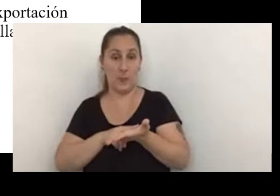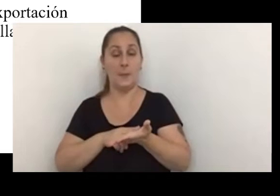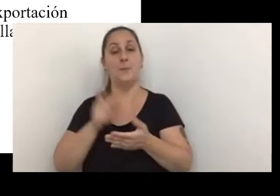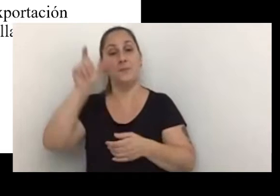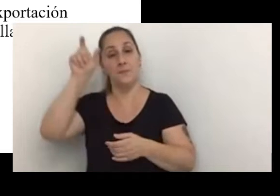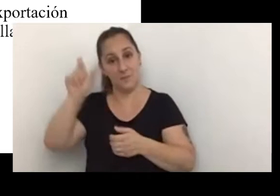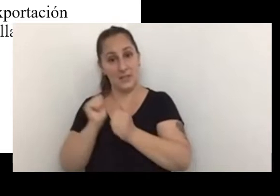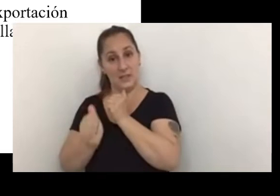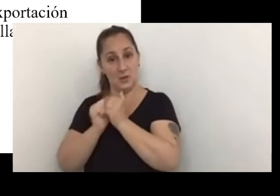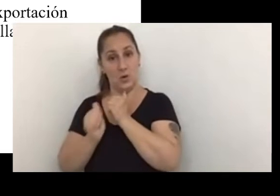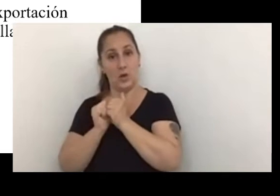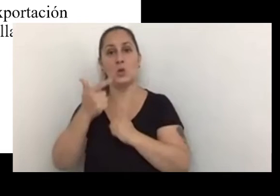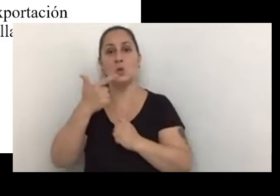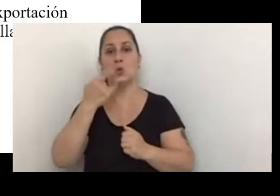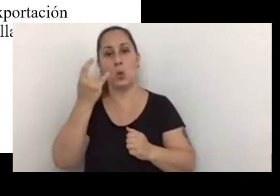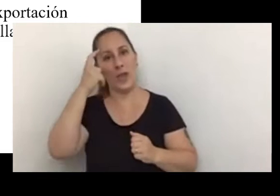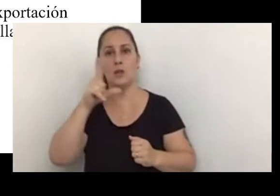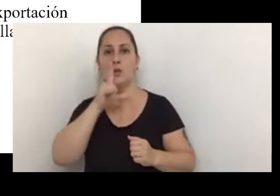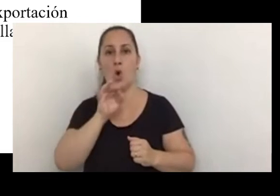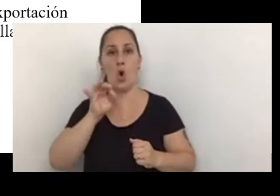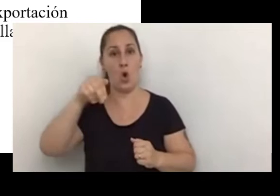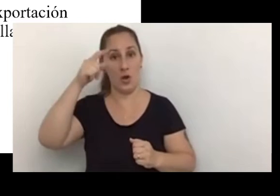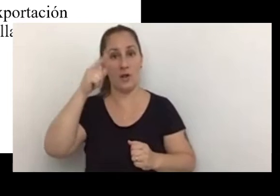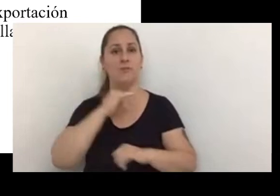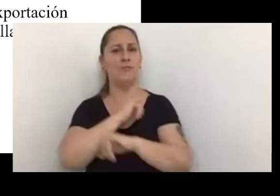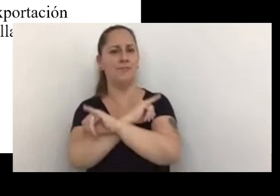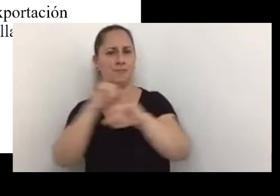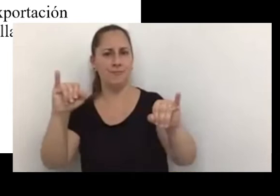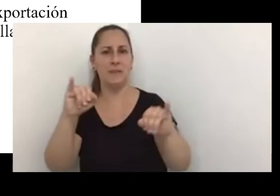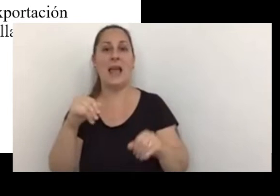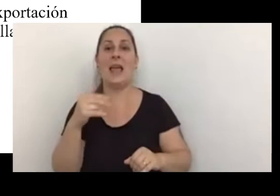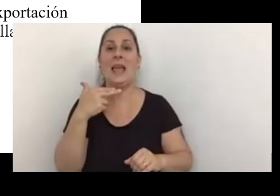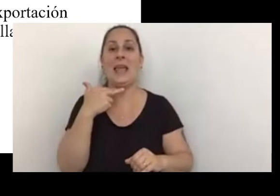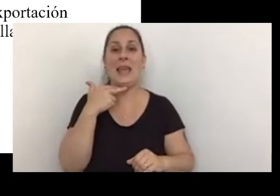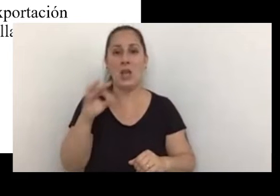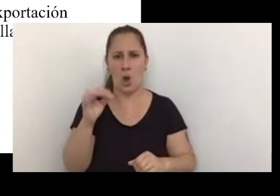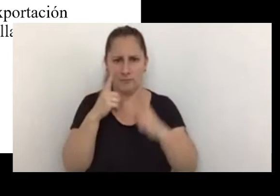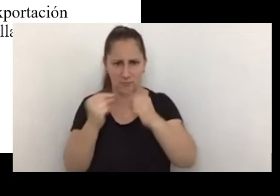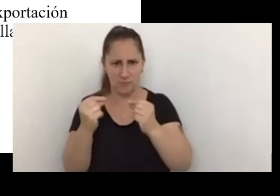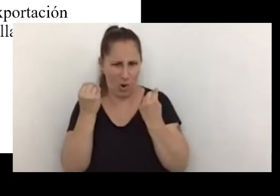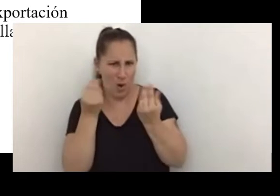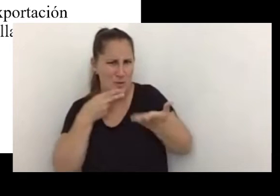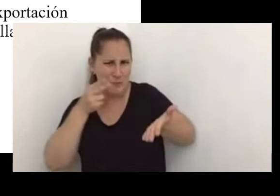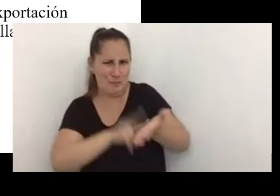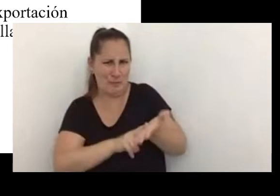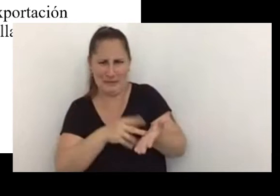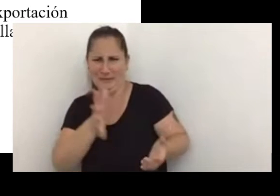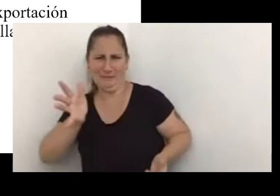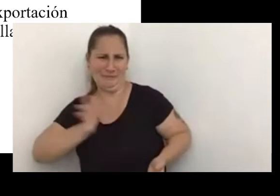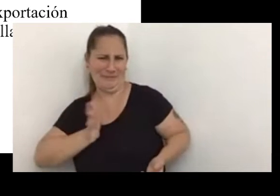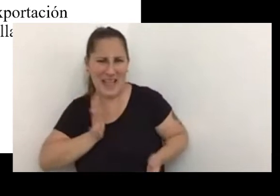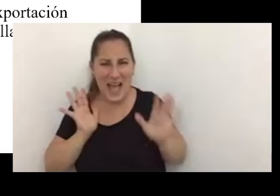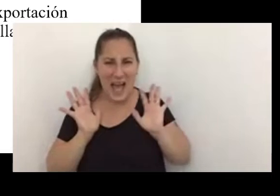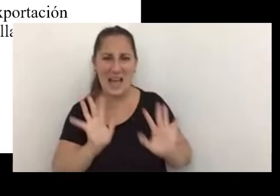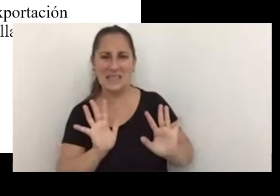romano Suetonio informó que cuando el hijo se quejó ante el padre por la naturaleza desagradable del impuesto,